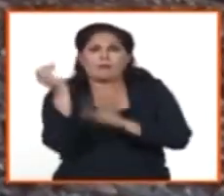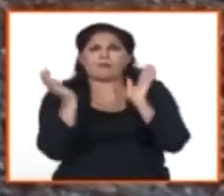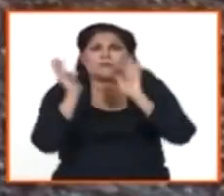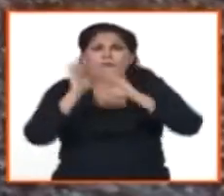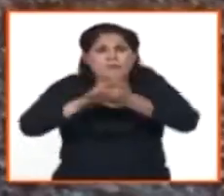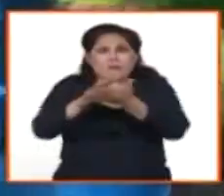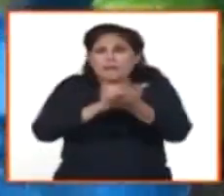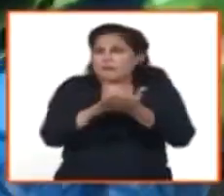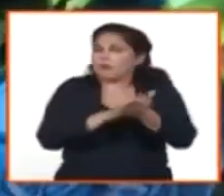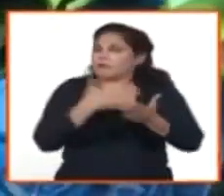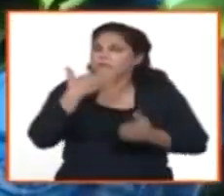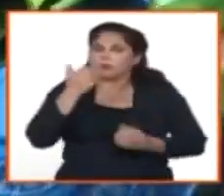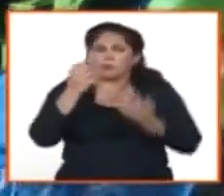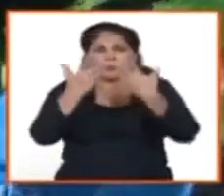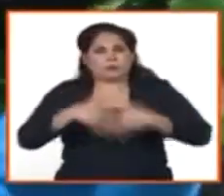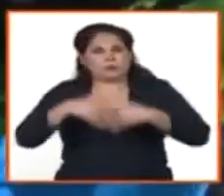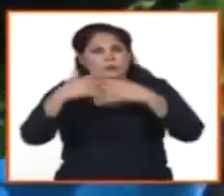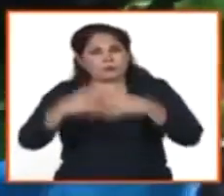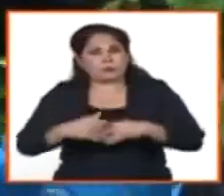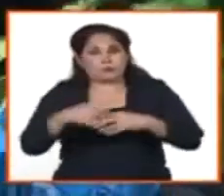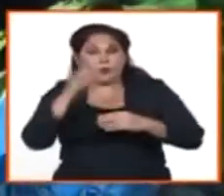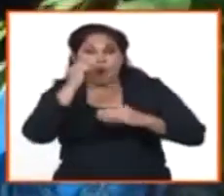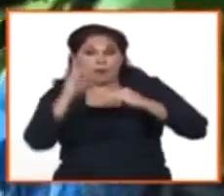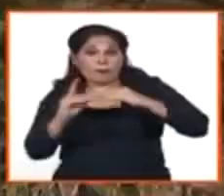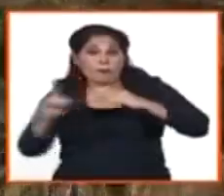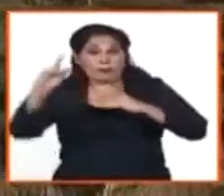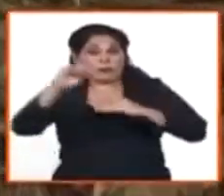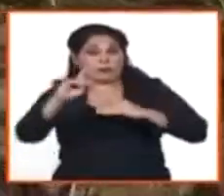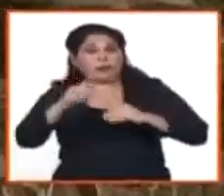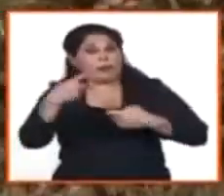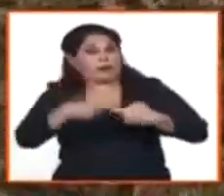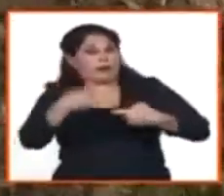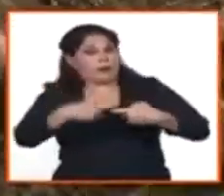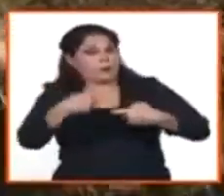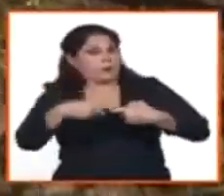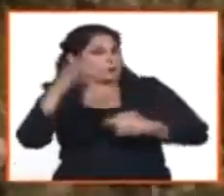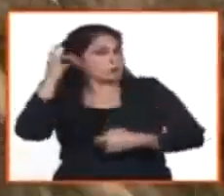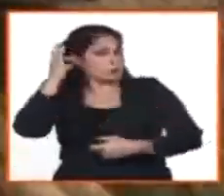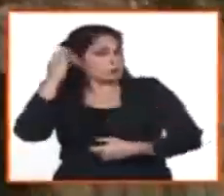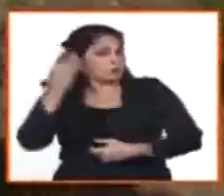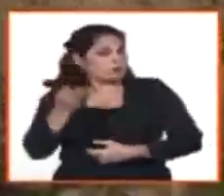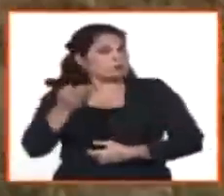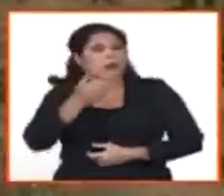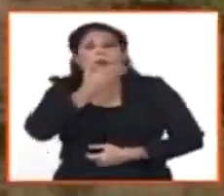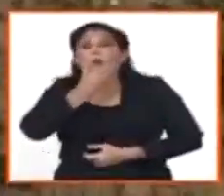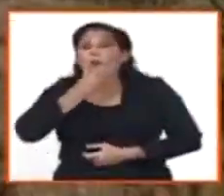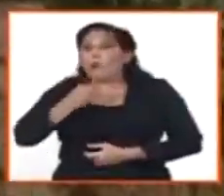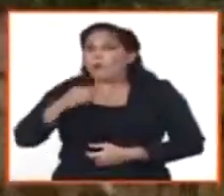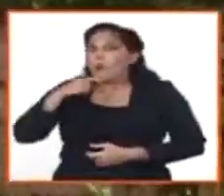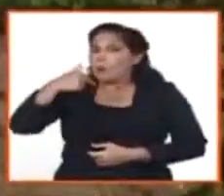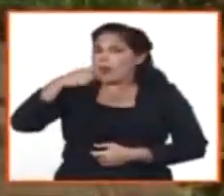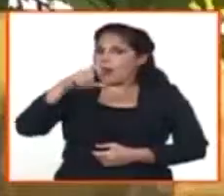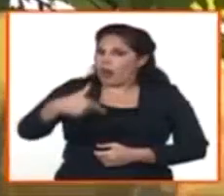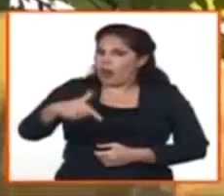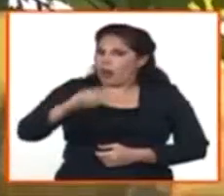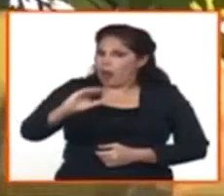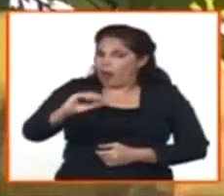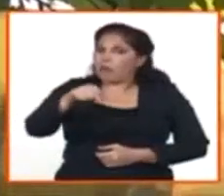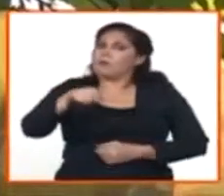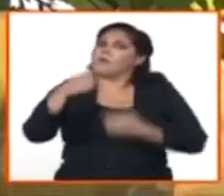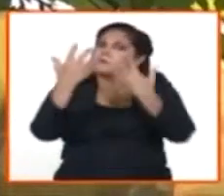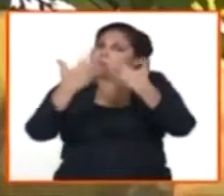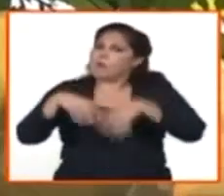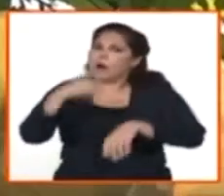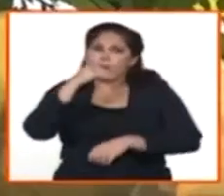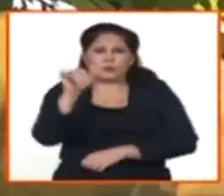buenos rendimientos. El doctor Ricardo Alonso, esposo de Yolanda, en sus años de jubilado también se dedica a la producción de alimentos.